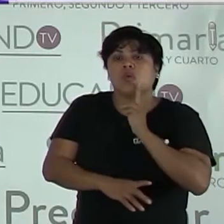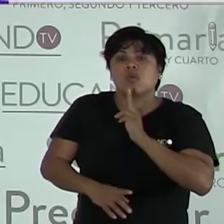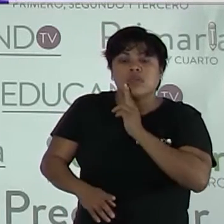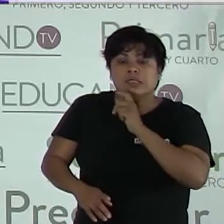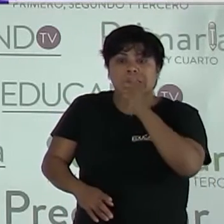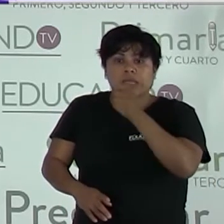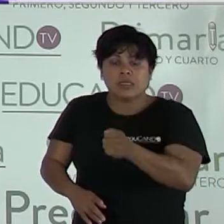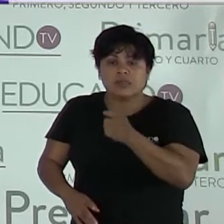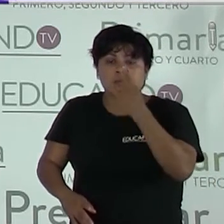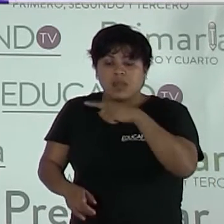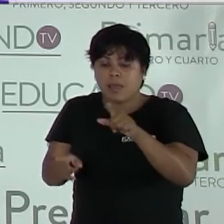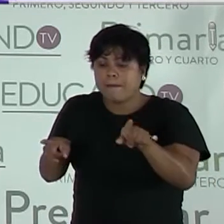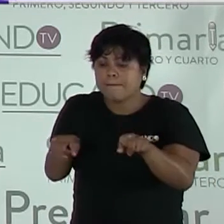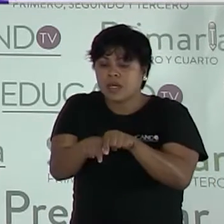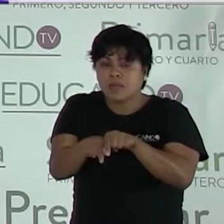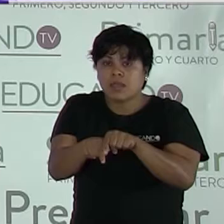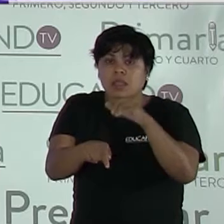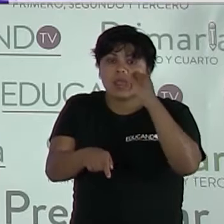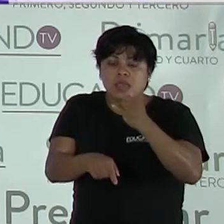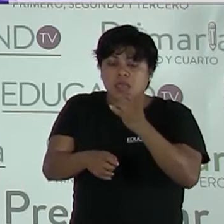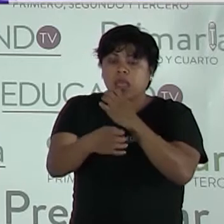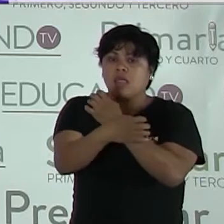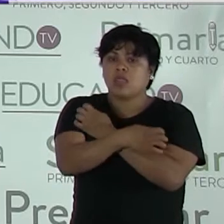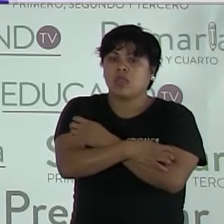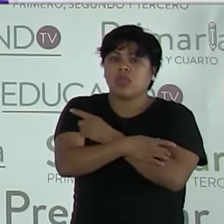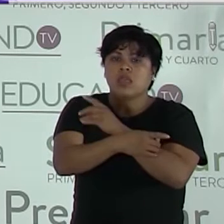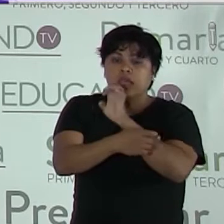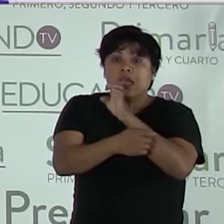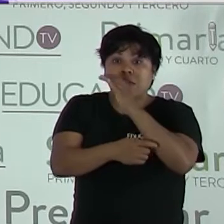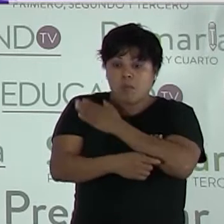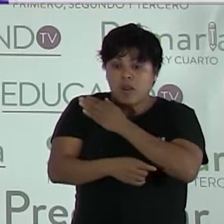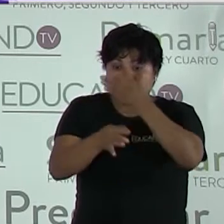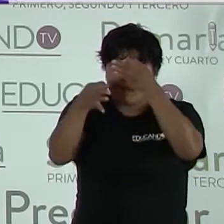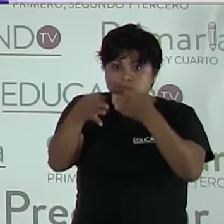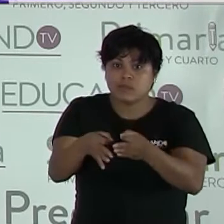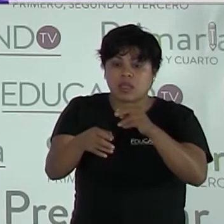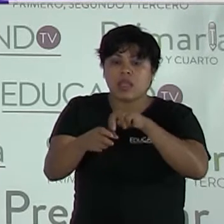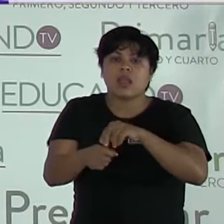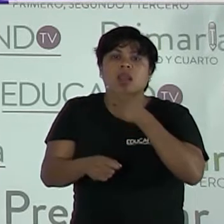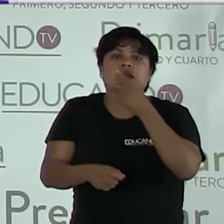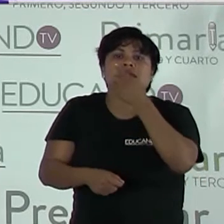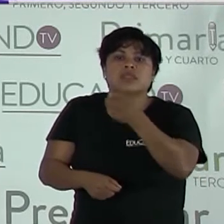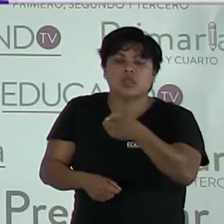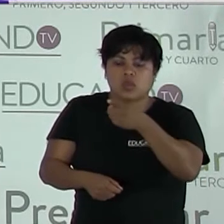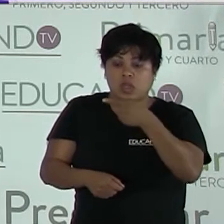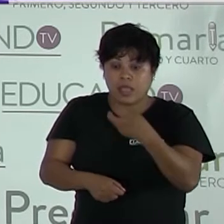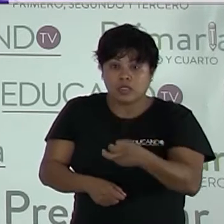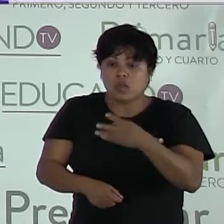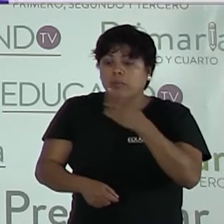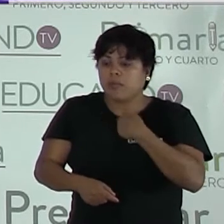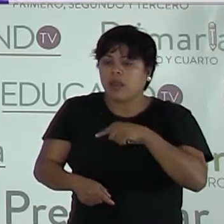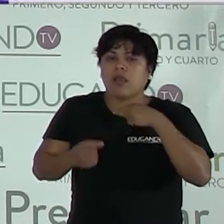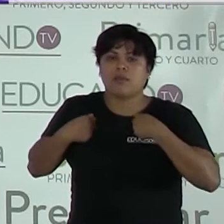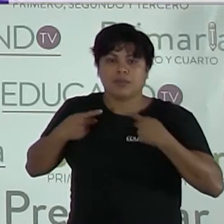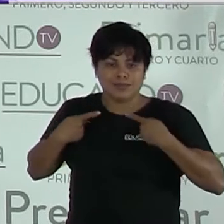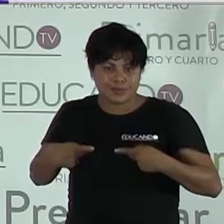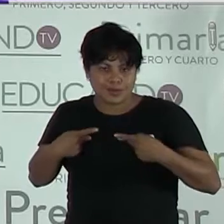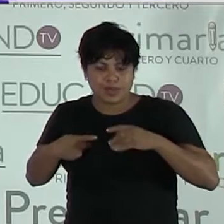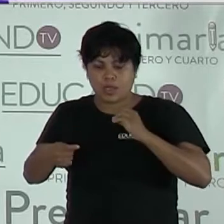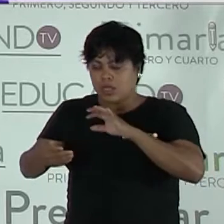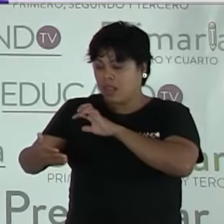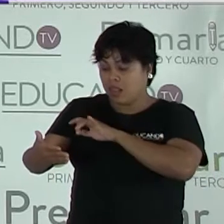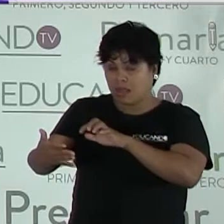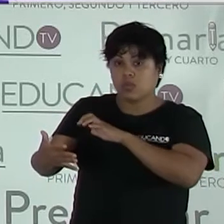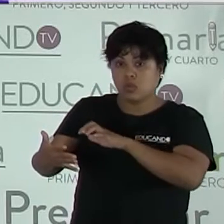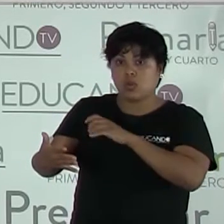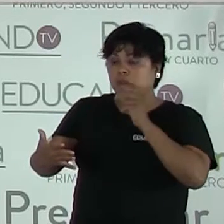noticia tiende a ser breve y eficaz en lo que está diciendo y lo cual le permite al reportero y al lector